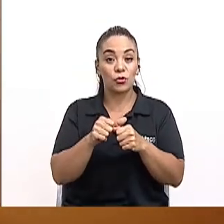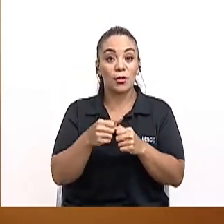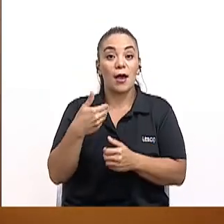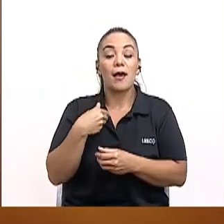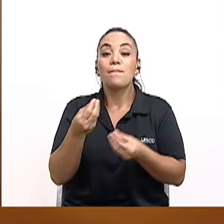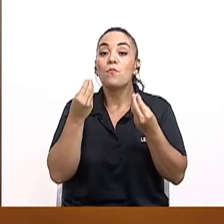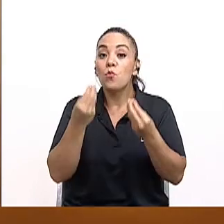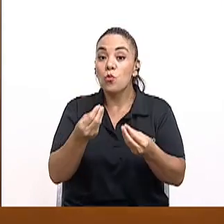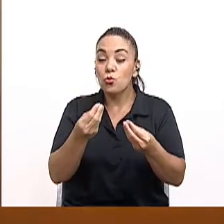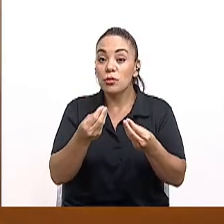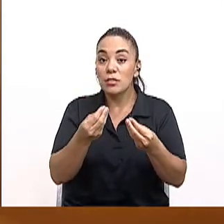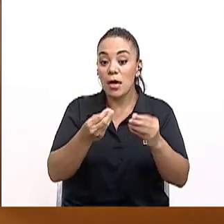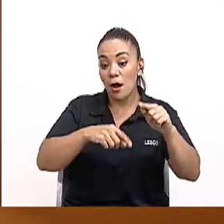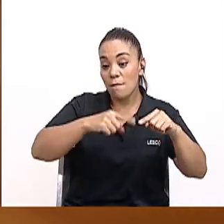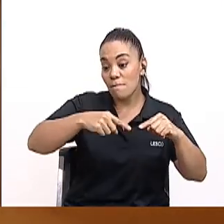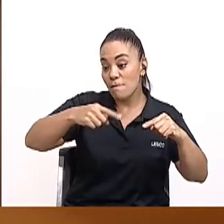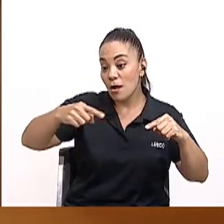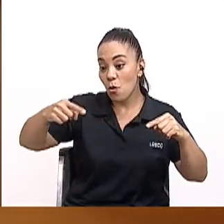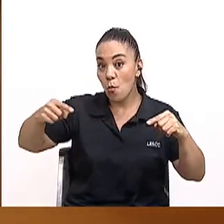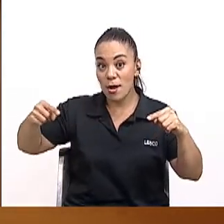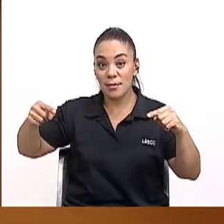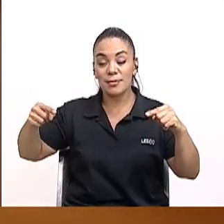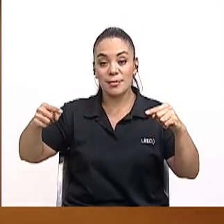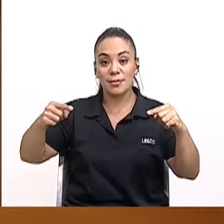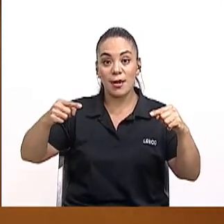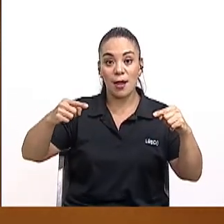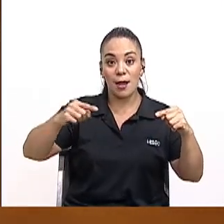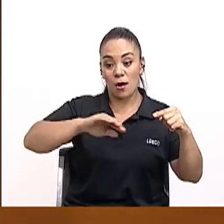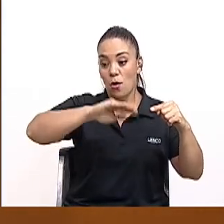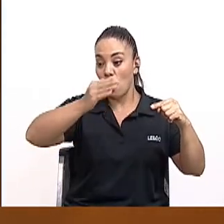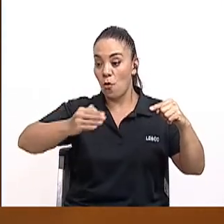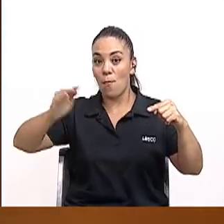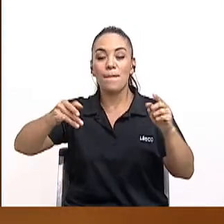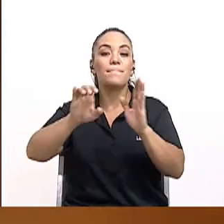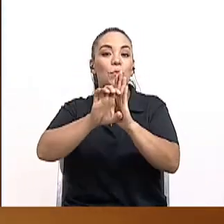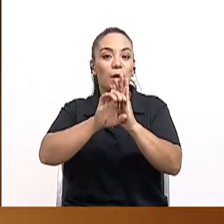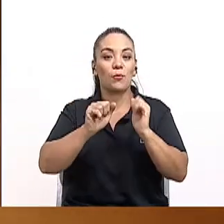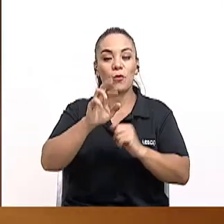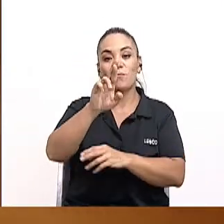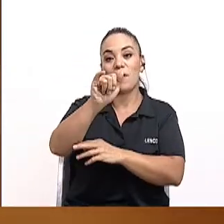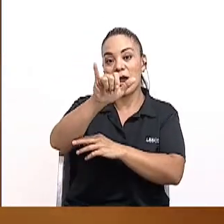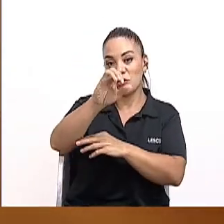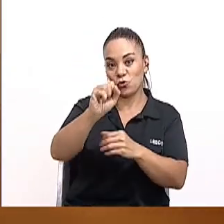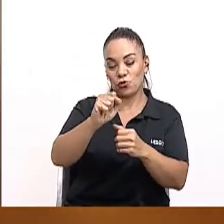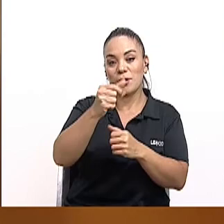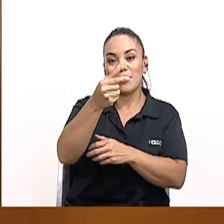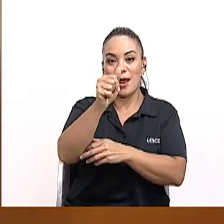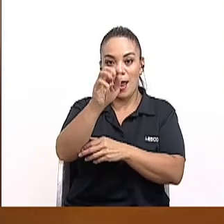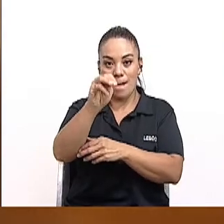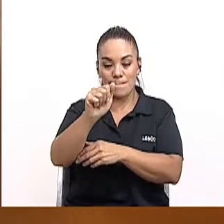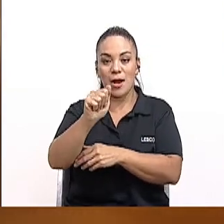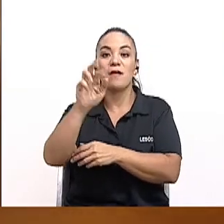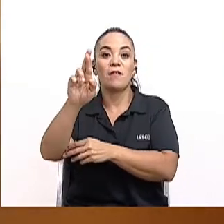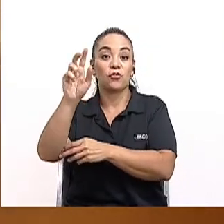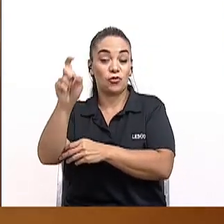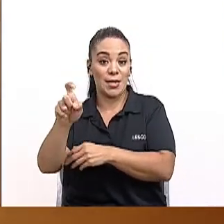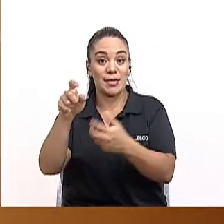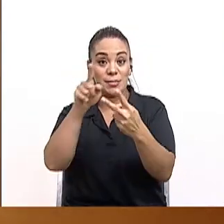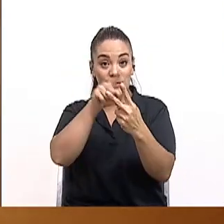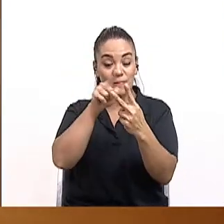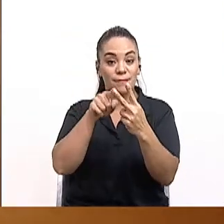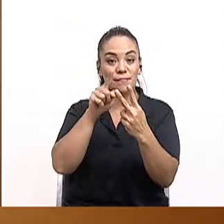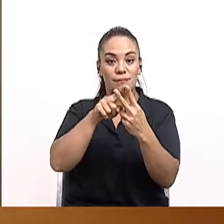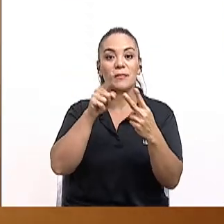mucha frecuencia en las longitudes de onda, por ejemplo, los rayos gamma y los rayos X se consideran